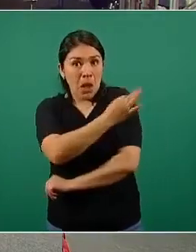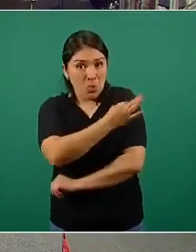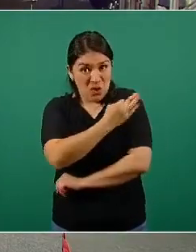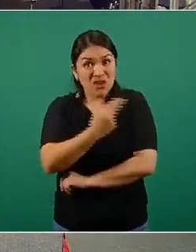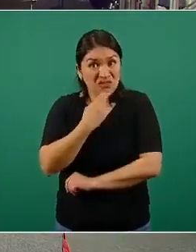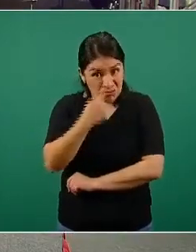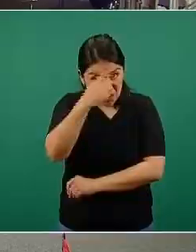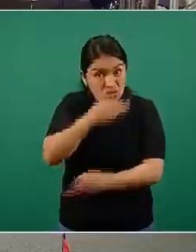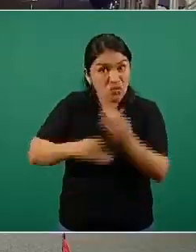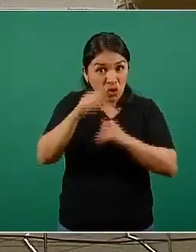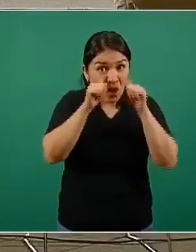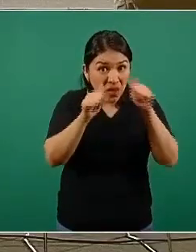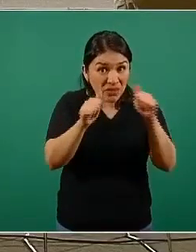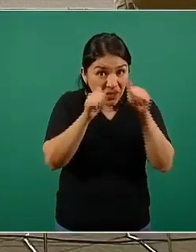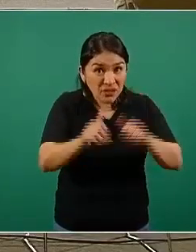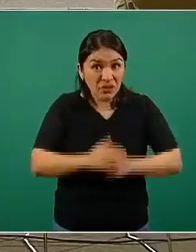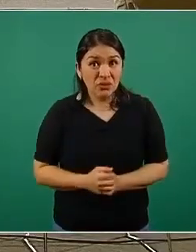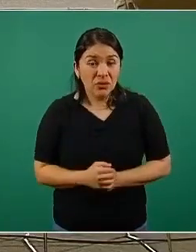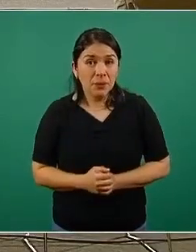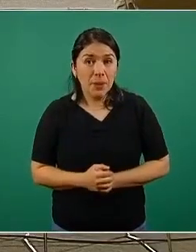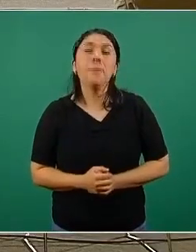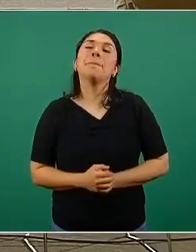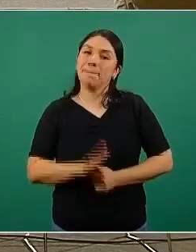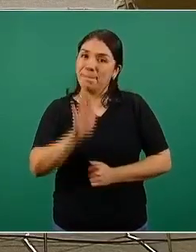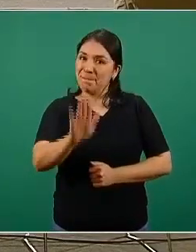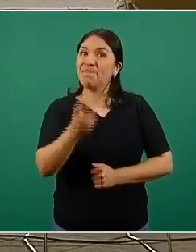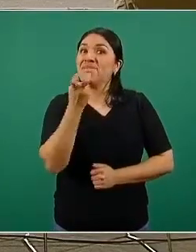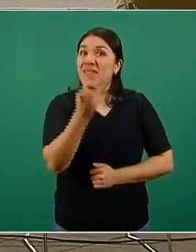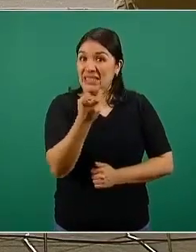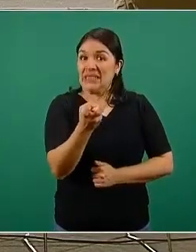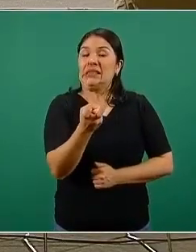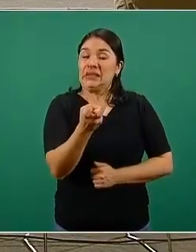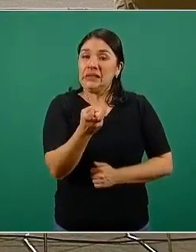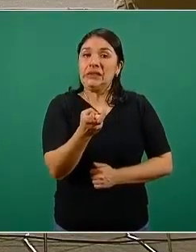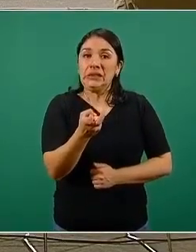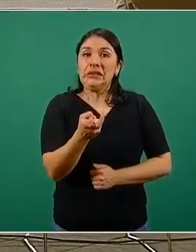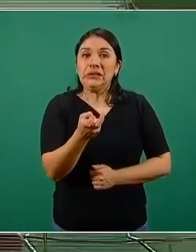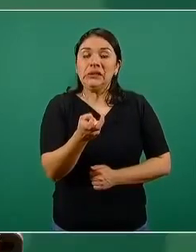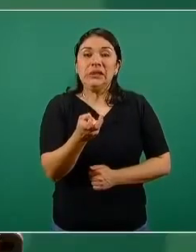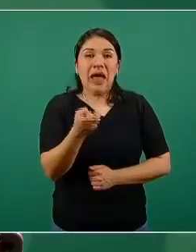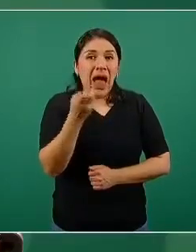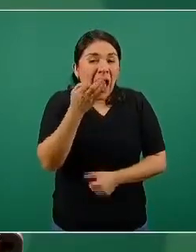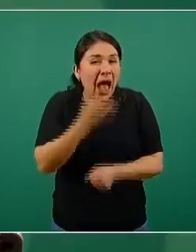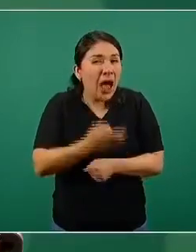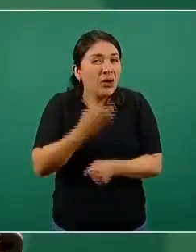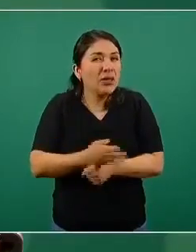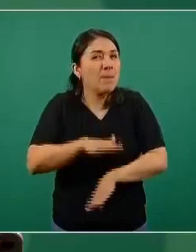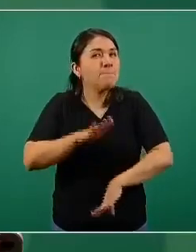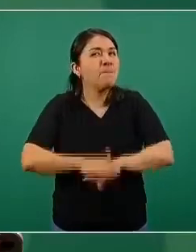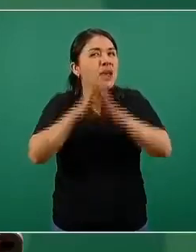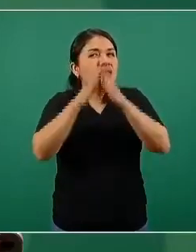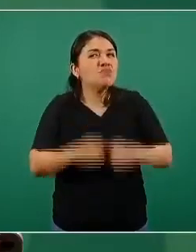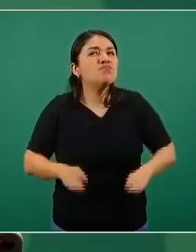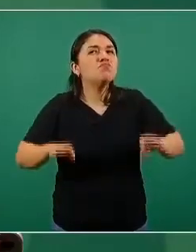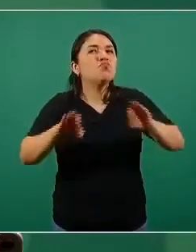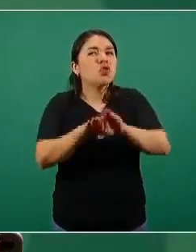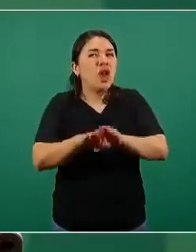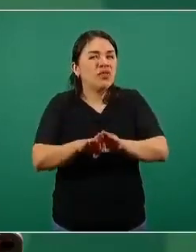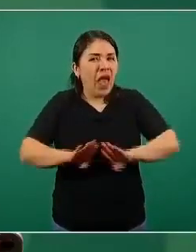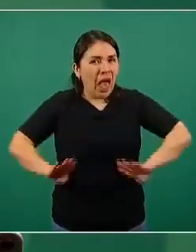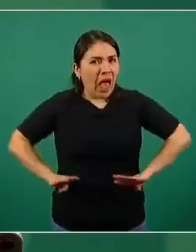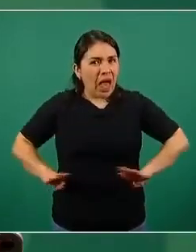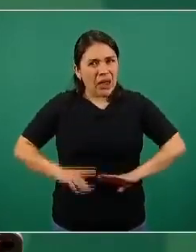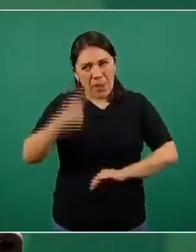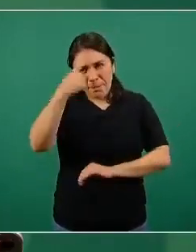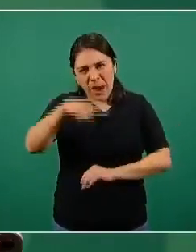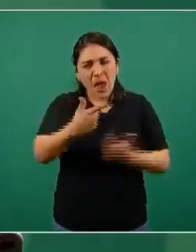Eso es precisamente uno de los grandes, digamos que es el punto de mayor relevancia ahora en la caracterización